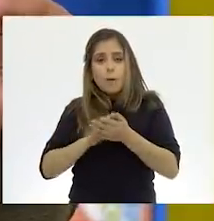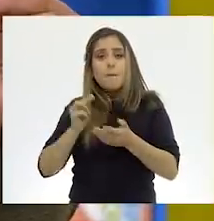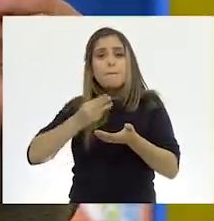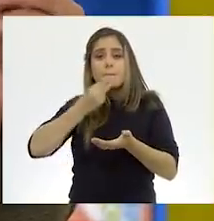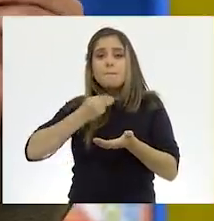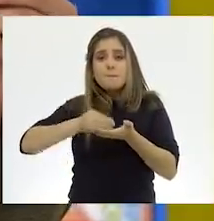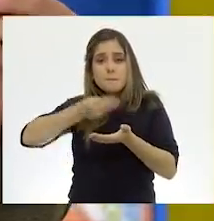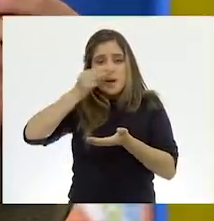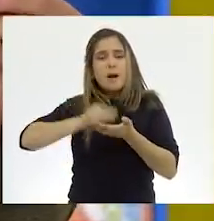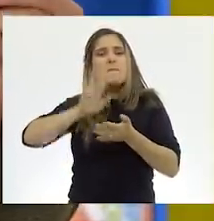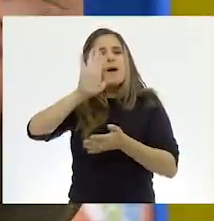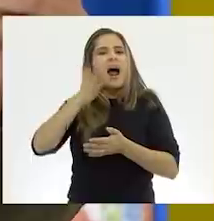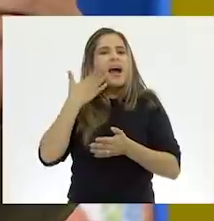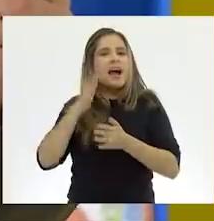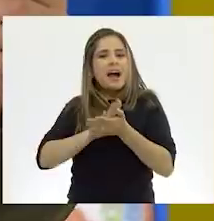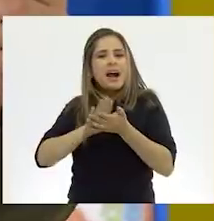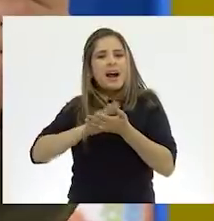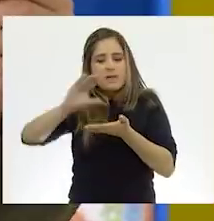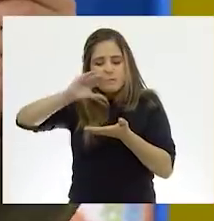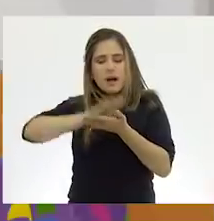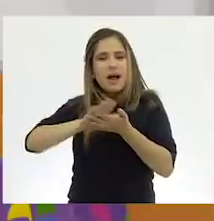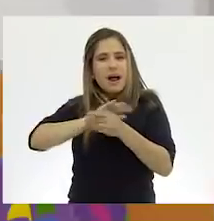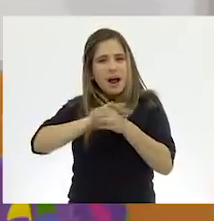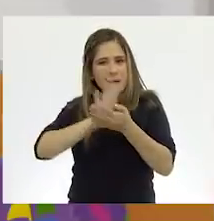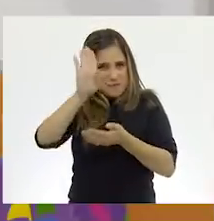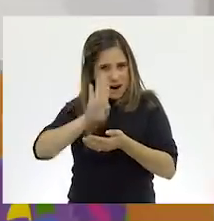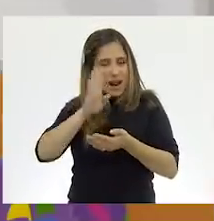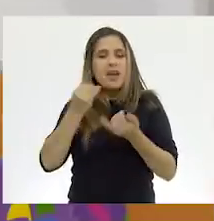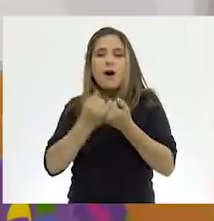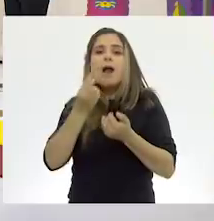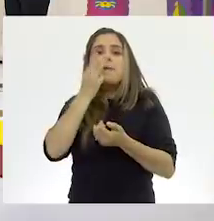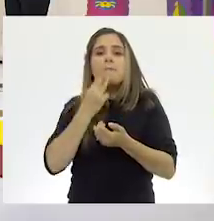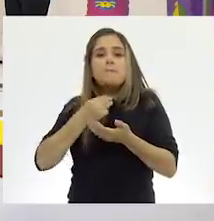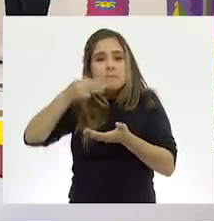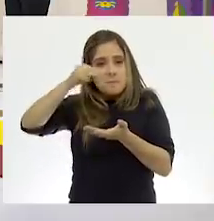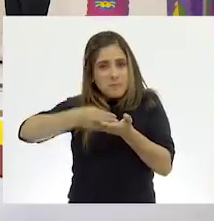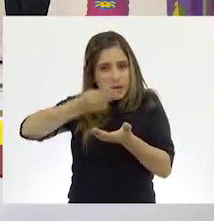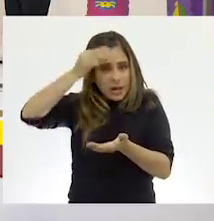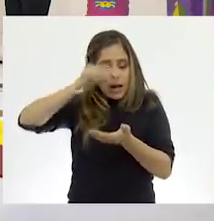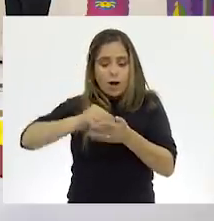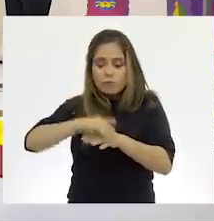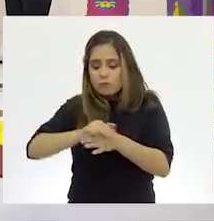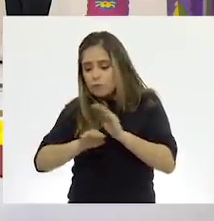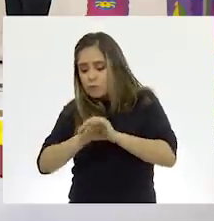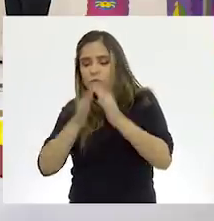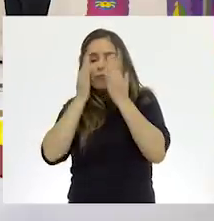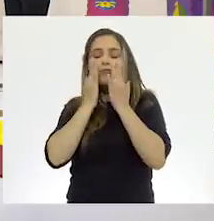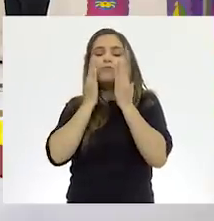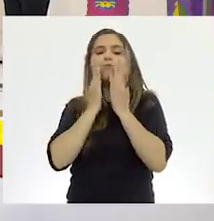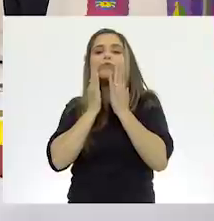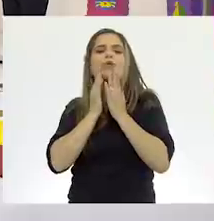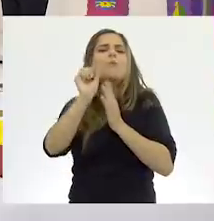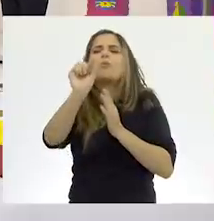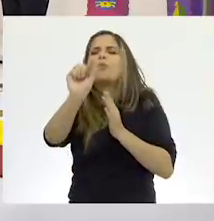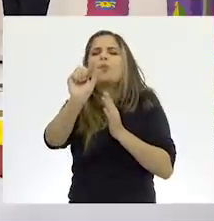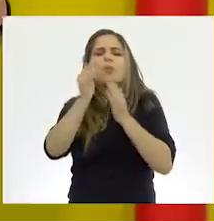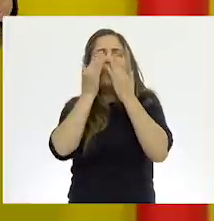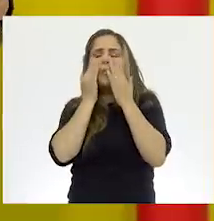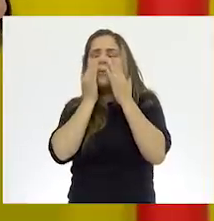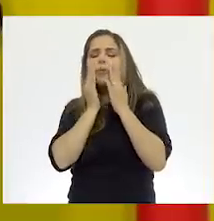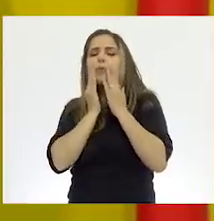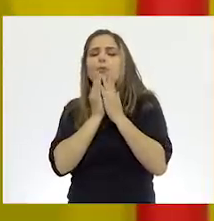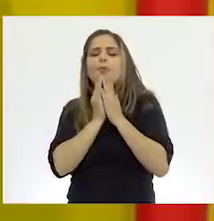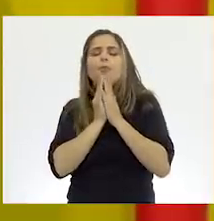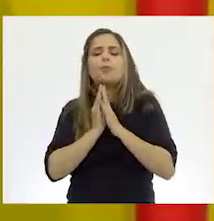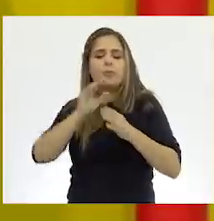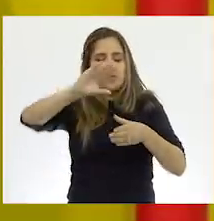la crema? Como si fuera crema. Uh-huh. Pero ese se siente pegajoso, ¿no? Tal vez le ponen poquito a algunos productos. Eso